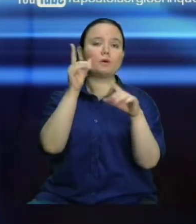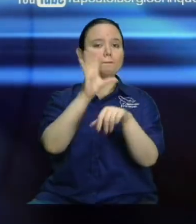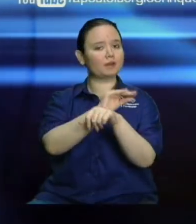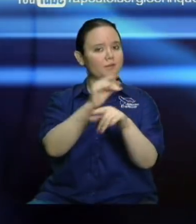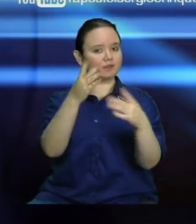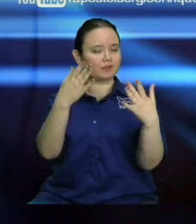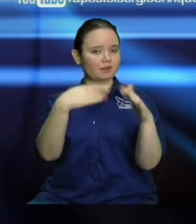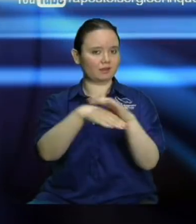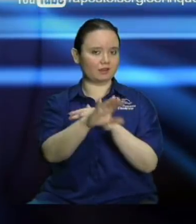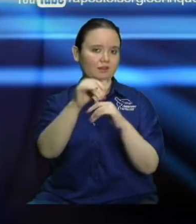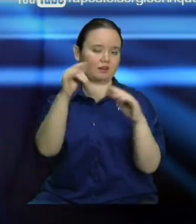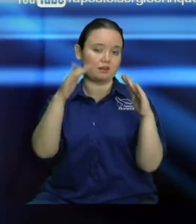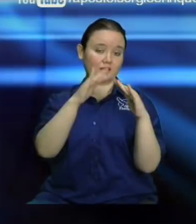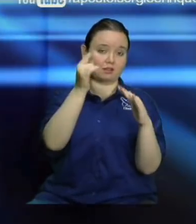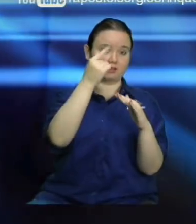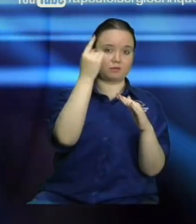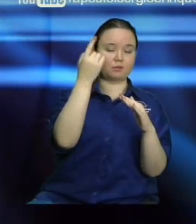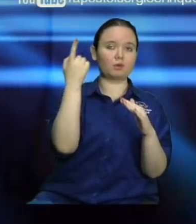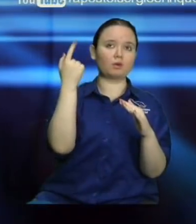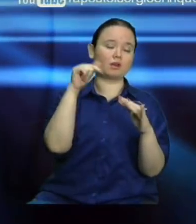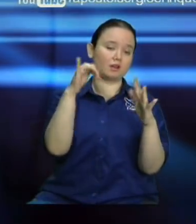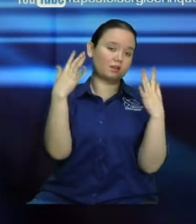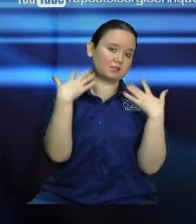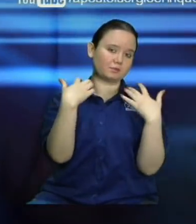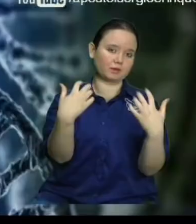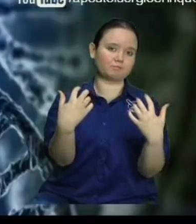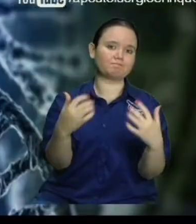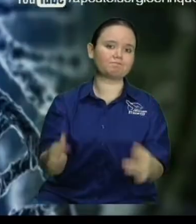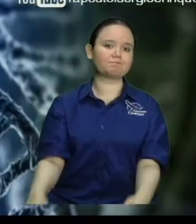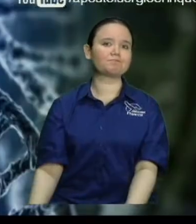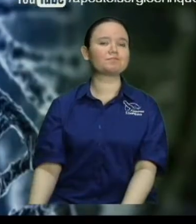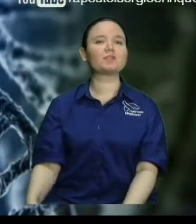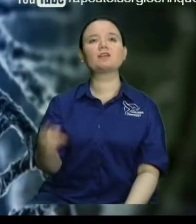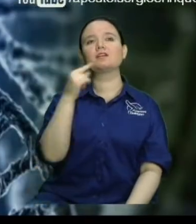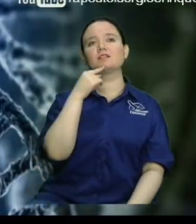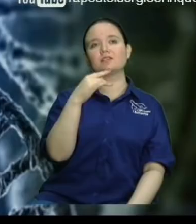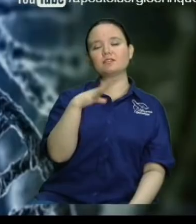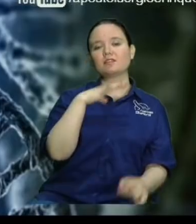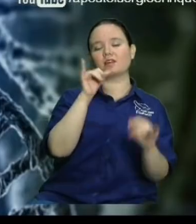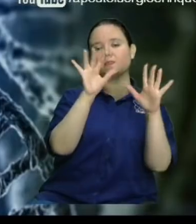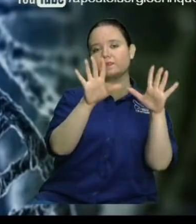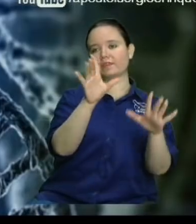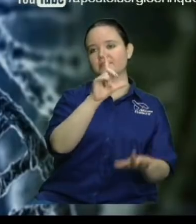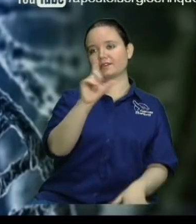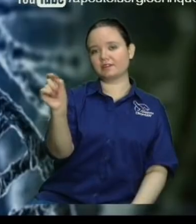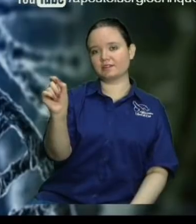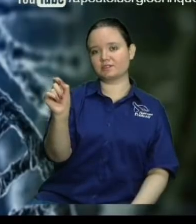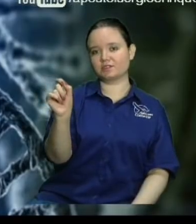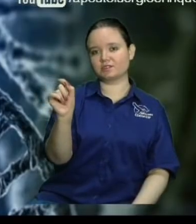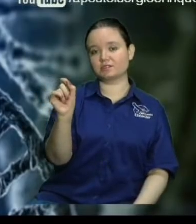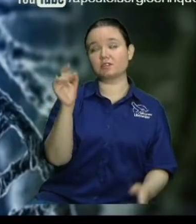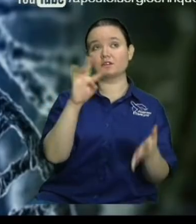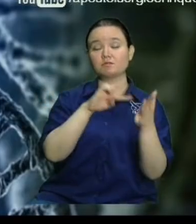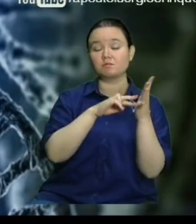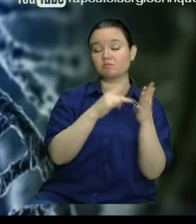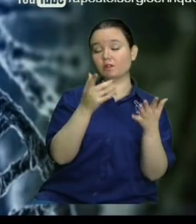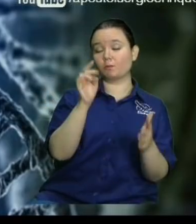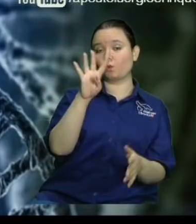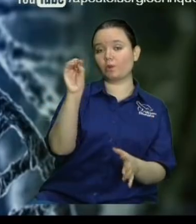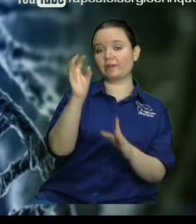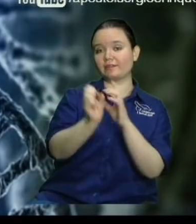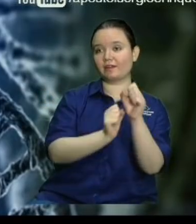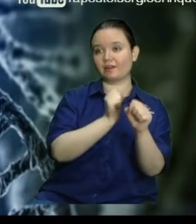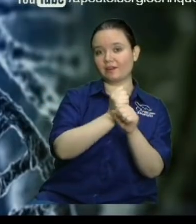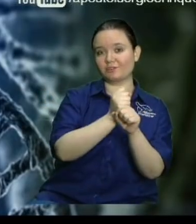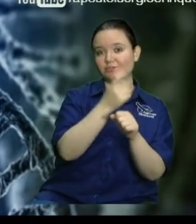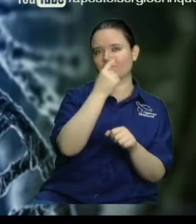al templo, a la bendición, a la asamblea? Como dice ahí, no, 10 generaciones, pero 40 años cada generación,